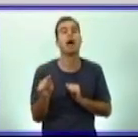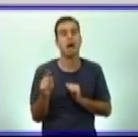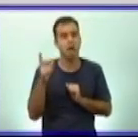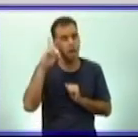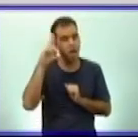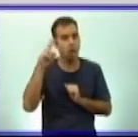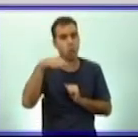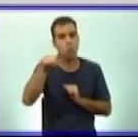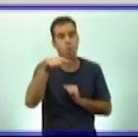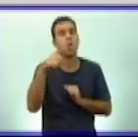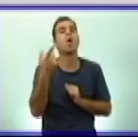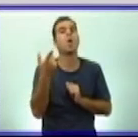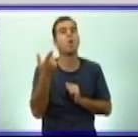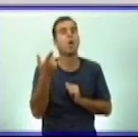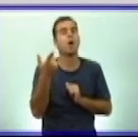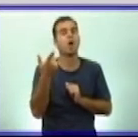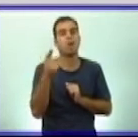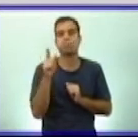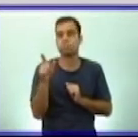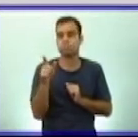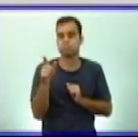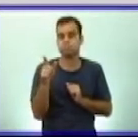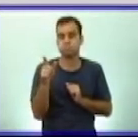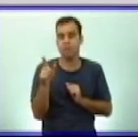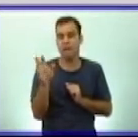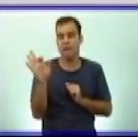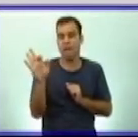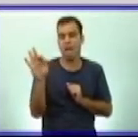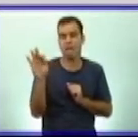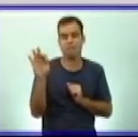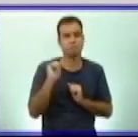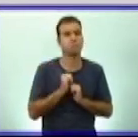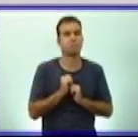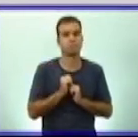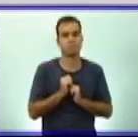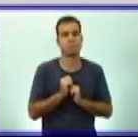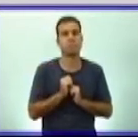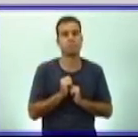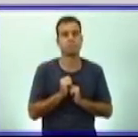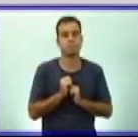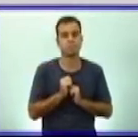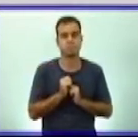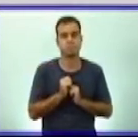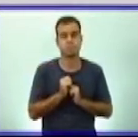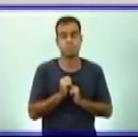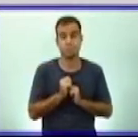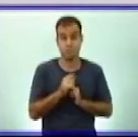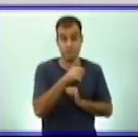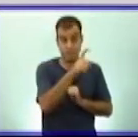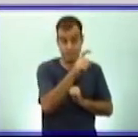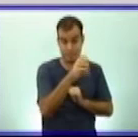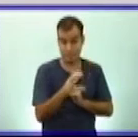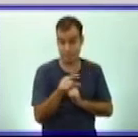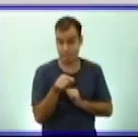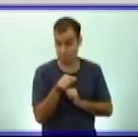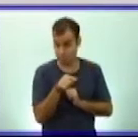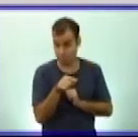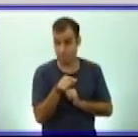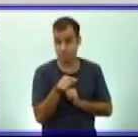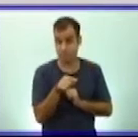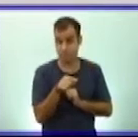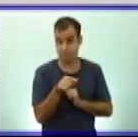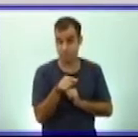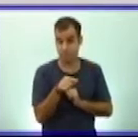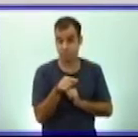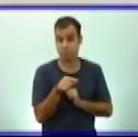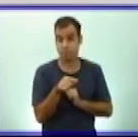que se expresa en faradio y por tanto la reactancia capacitiva en este caso, al igual que la resistencia